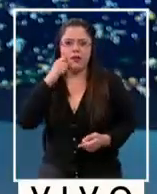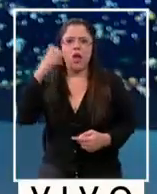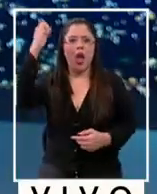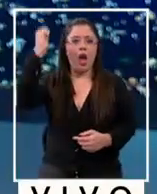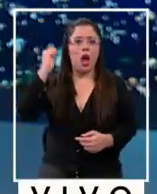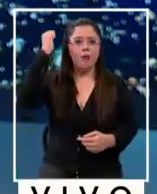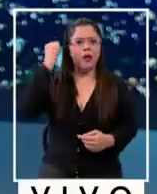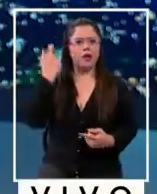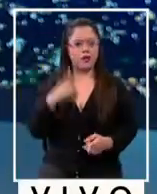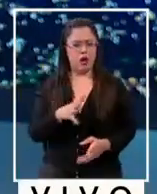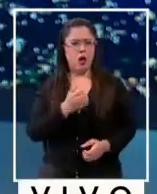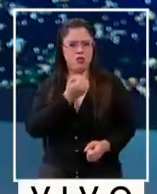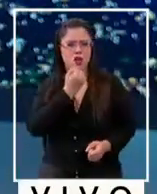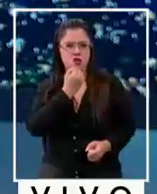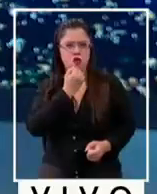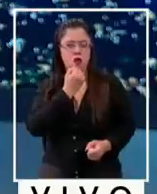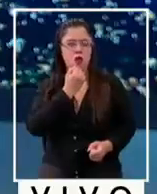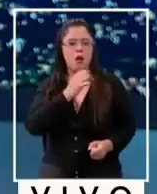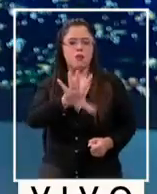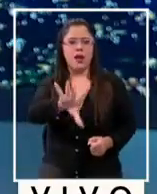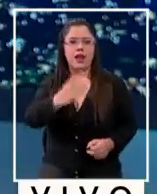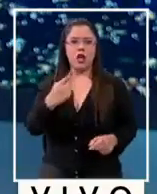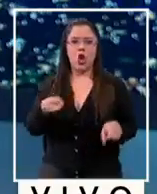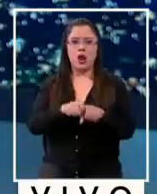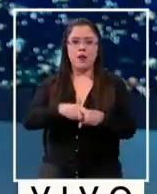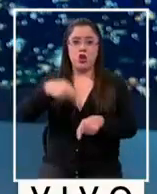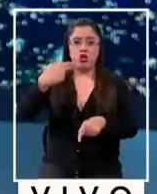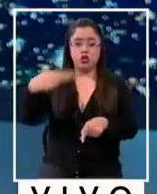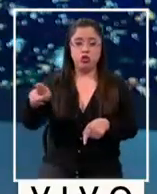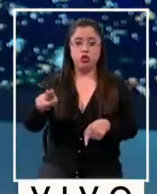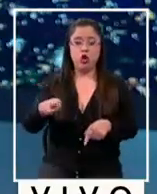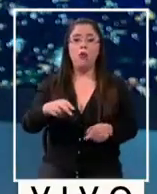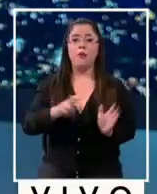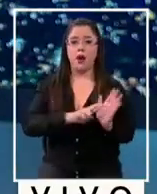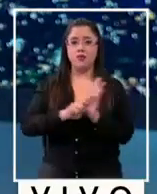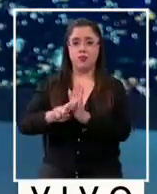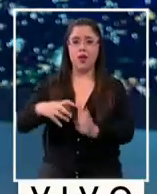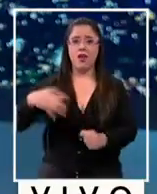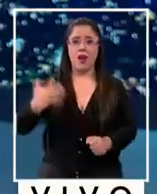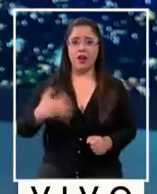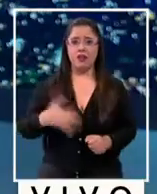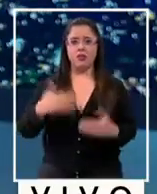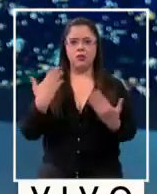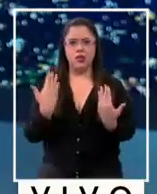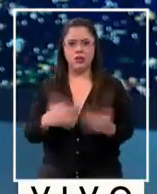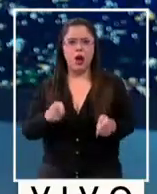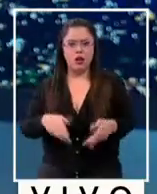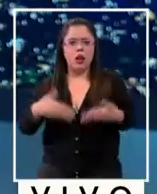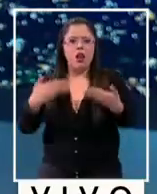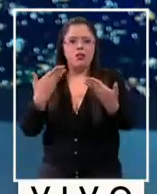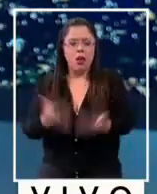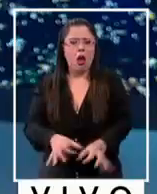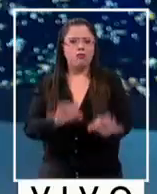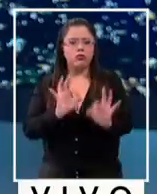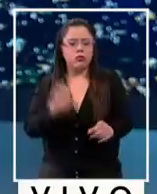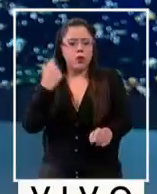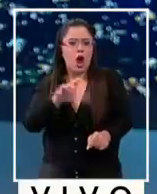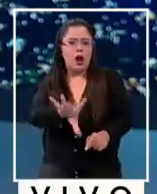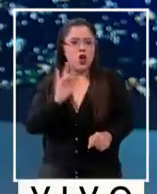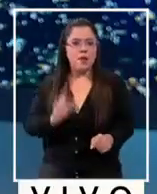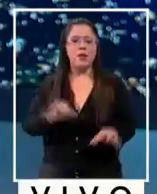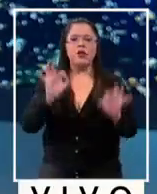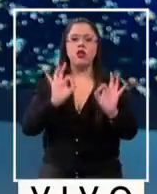a su hermano, Pablo, como embajador en Argentina y el gobierno de ese país le ha dado su beneplácito, lo cual convierte el nombramiento en